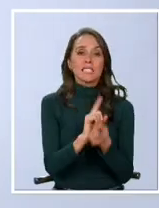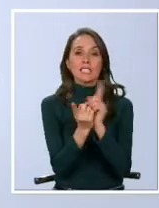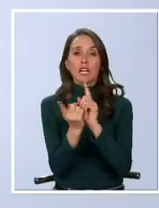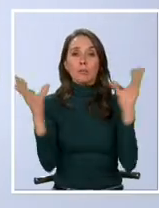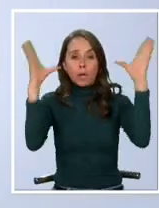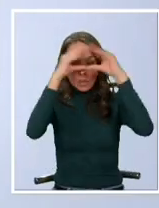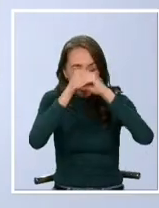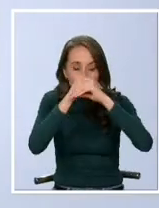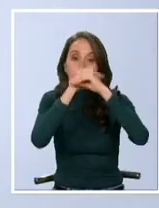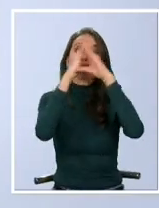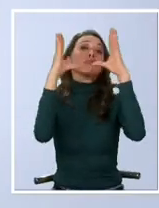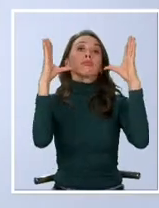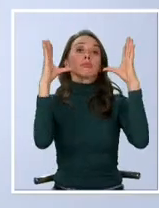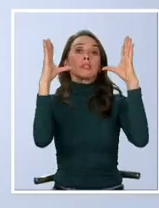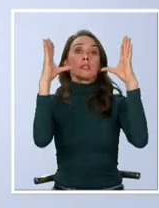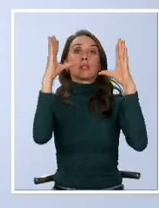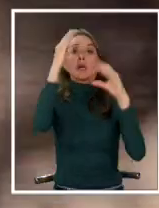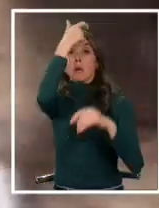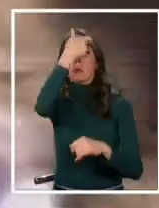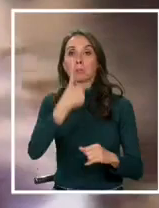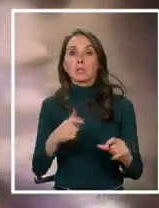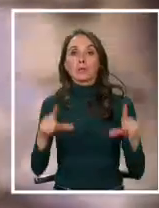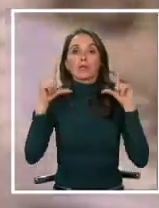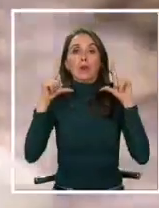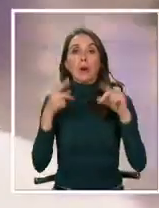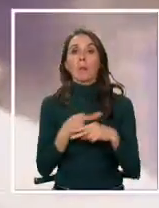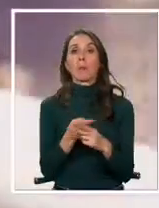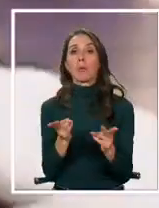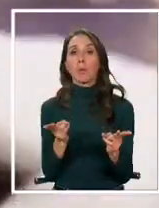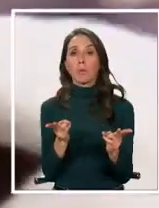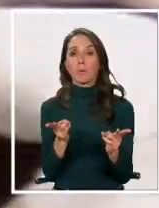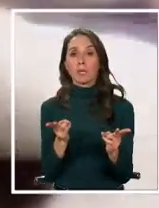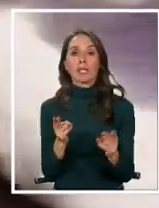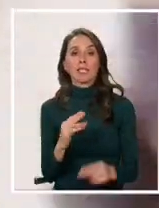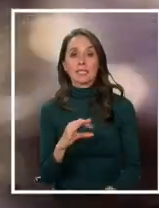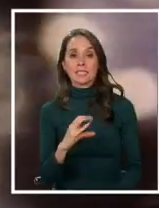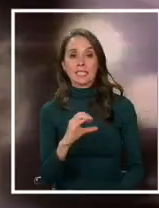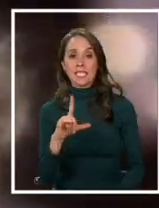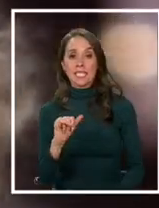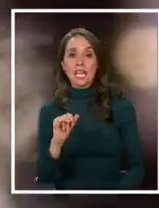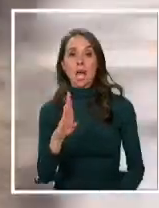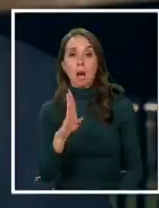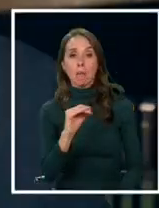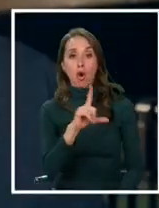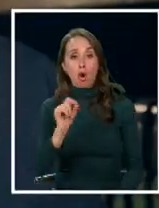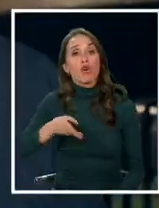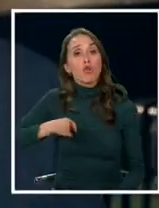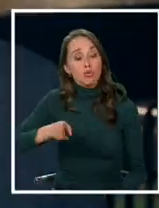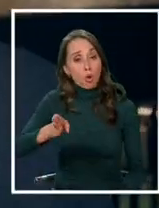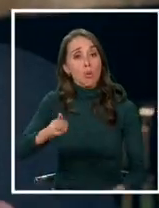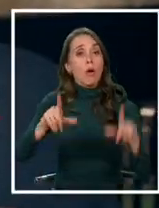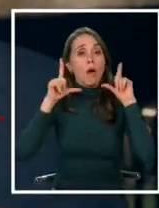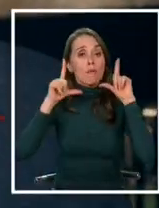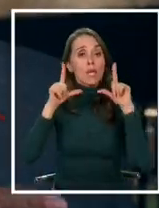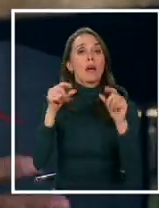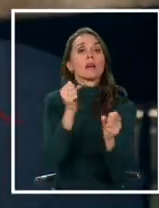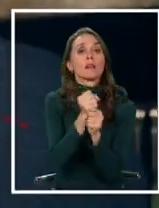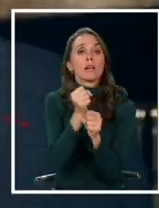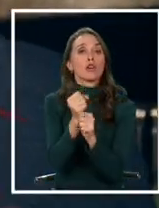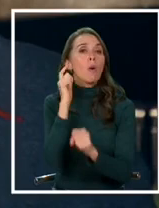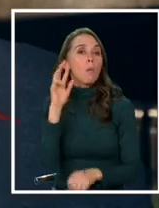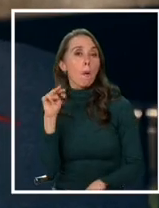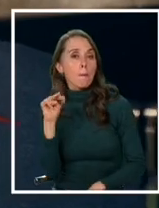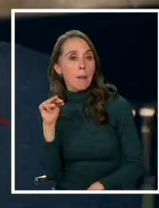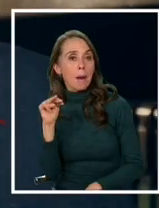de la noche a la mañana en una persona pública Cecilia boloco está más vigente que nunca a sus labores de